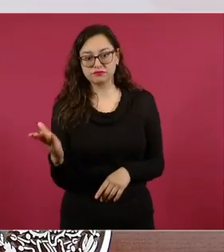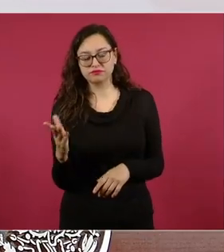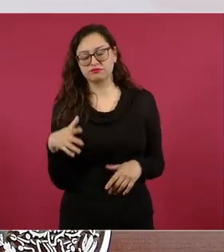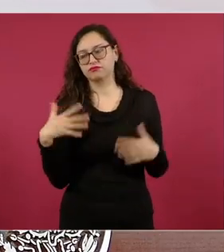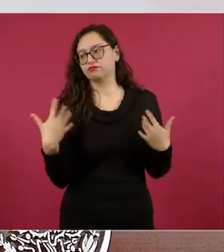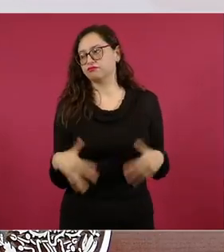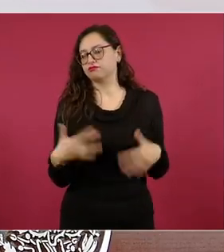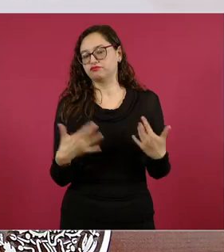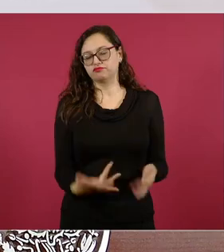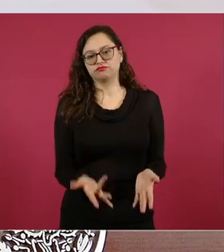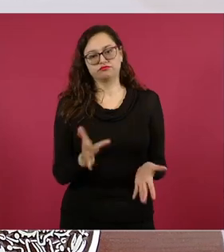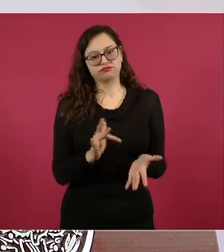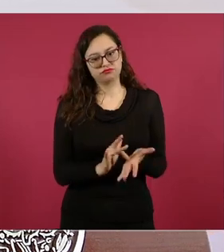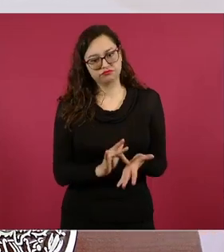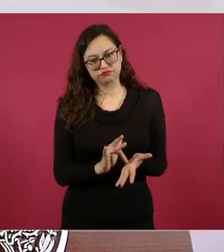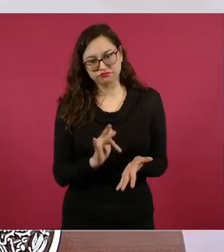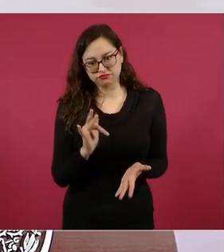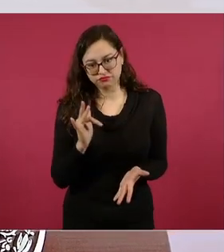porque